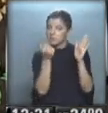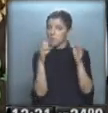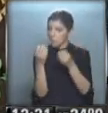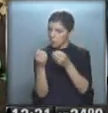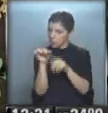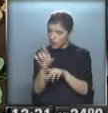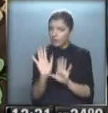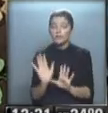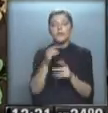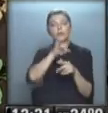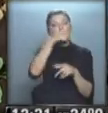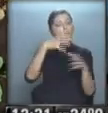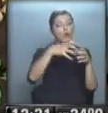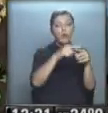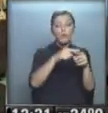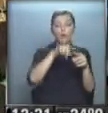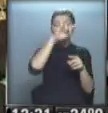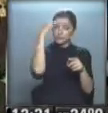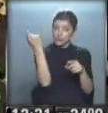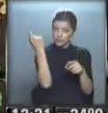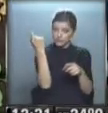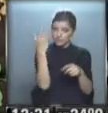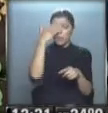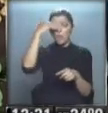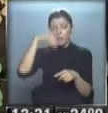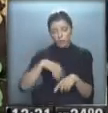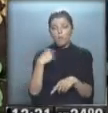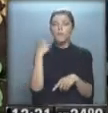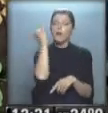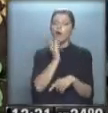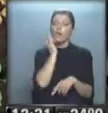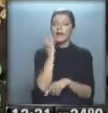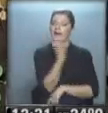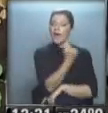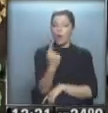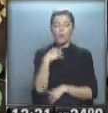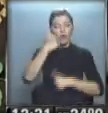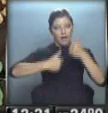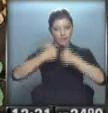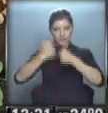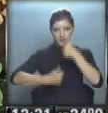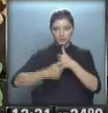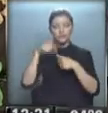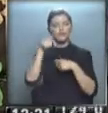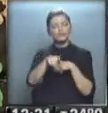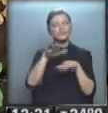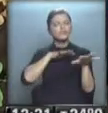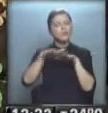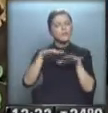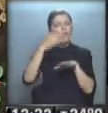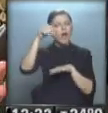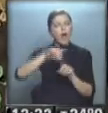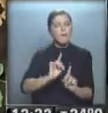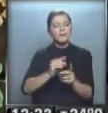un candidato del Partido Nacional. Bueno, vamos a ver un poco cuáles son los candidatos en esta elección y cuál es la situación actual